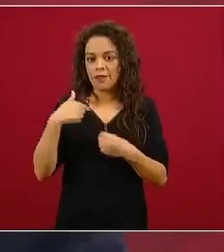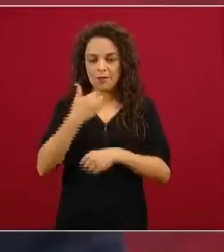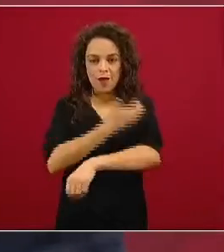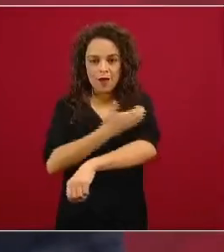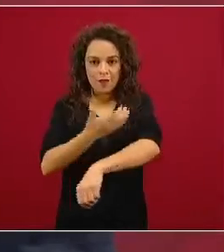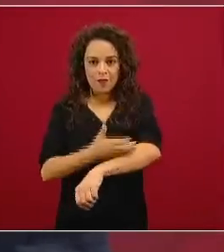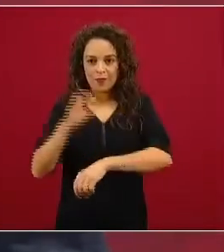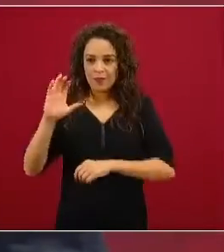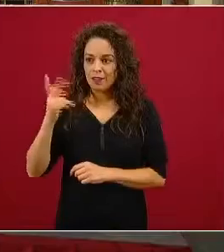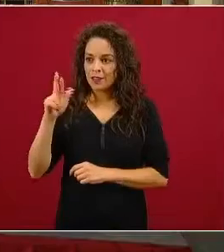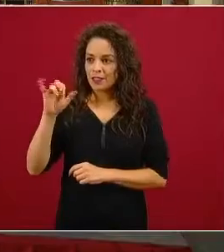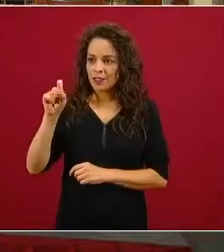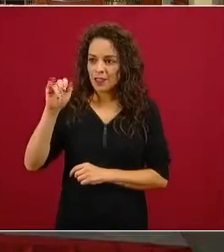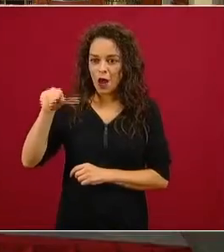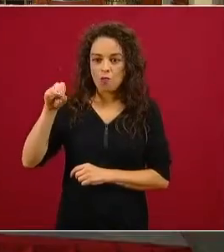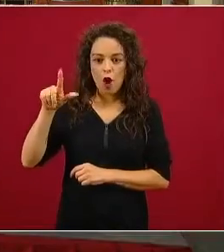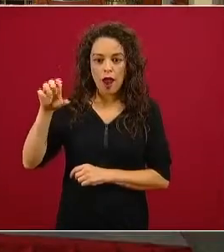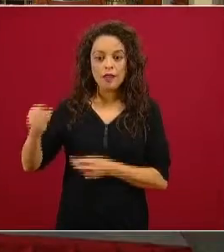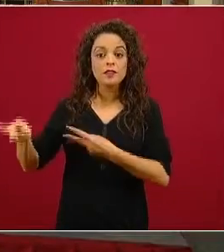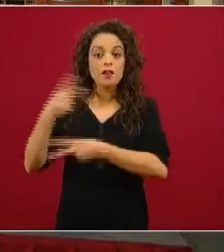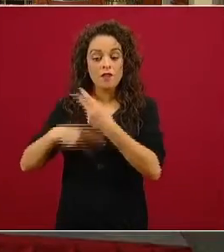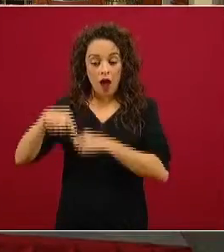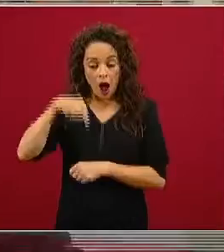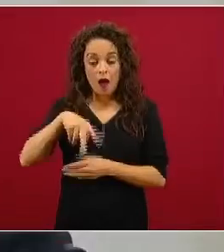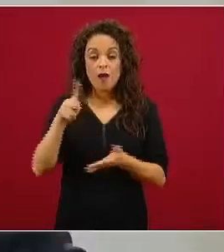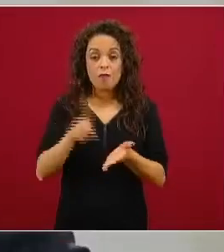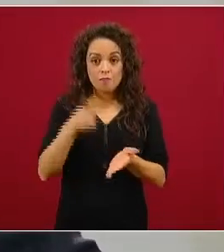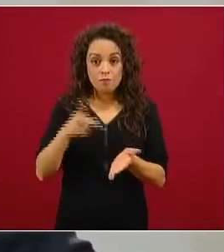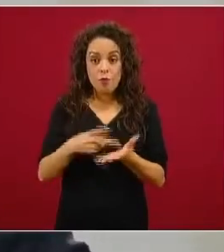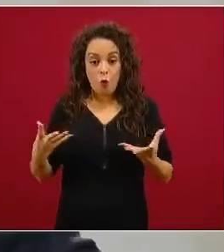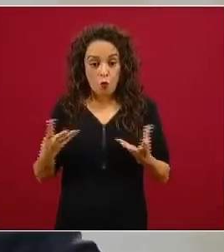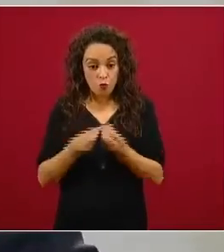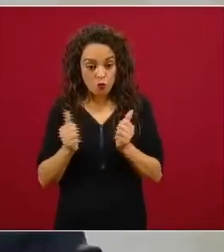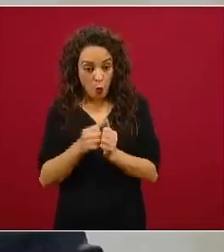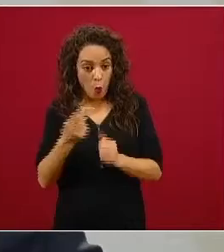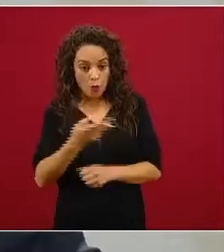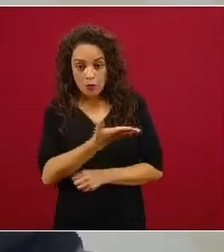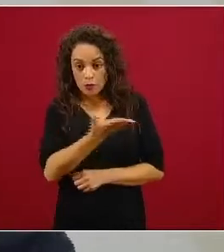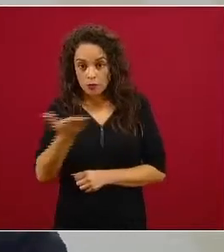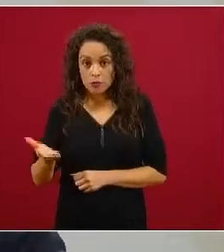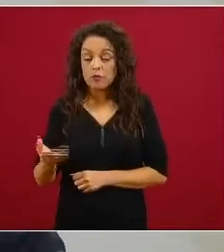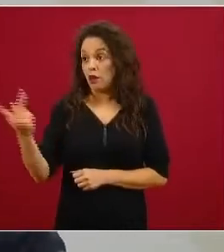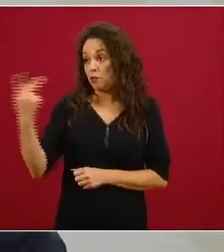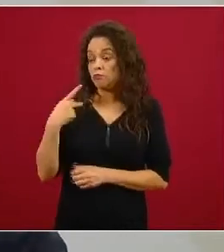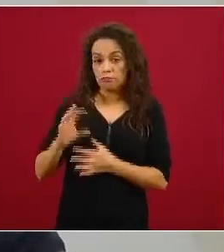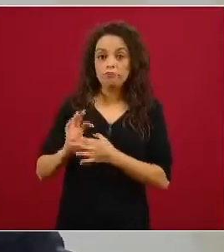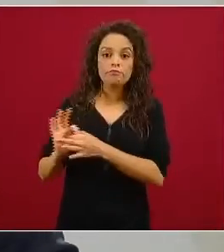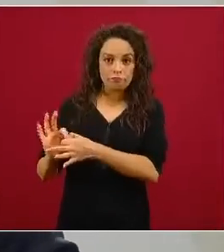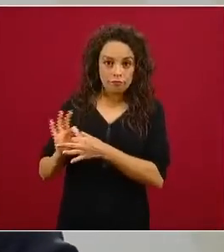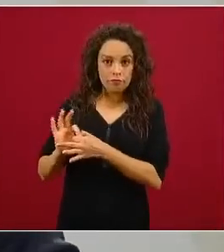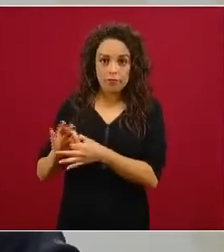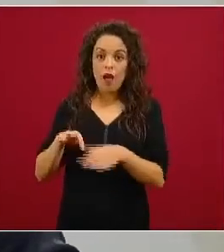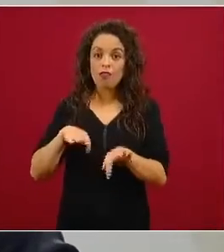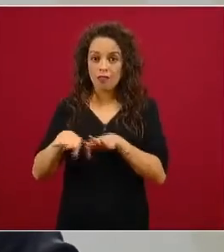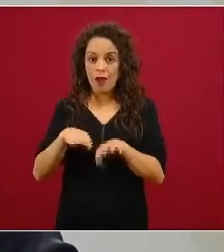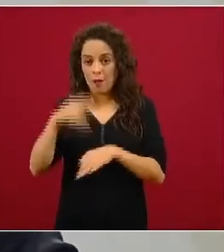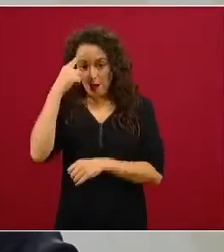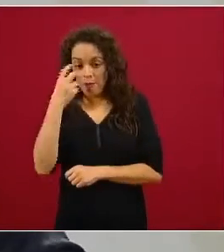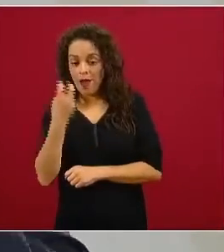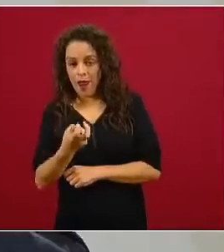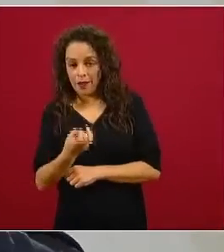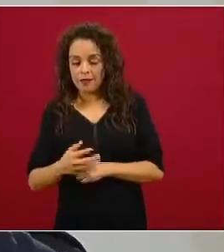para exactamente la difusión de contenidos basados sobre información verificadas de los especialistas de Naciones Unidas, de